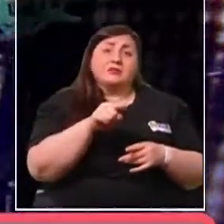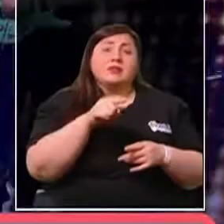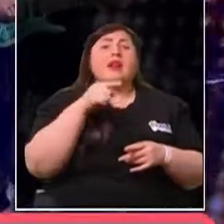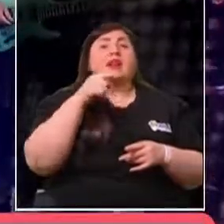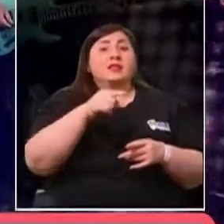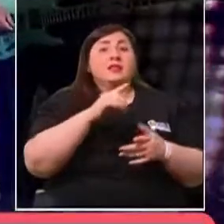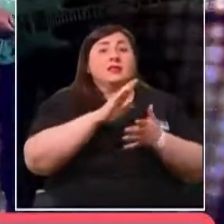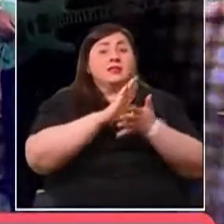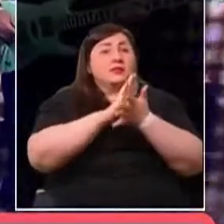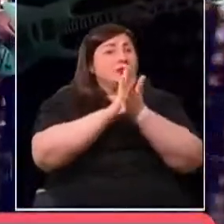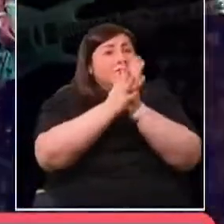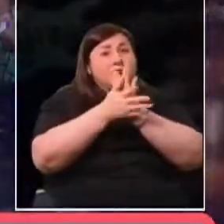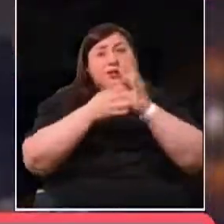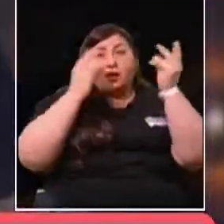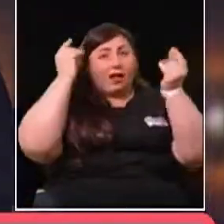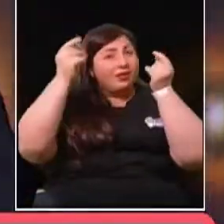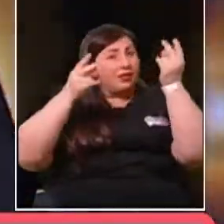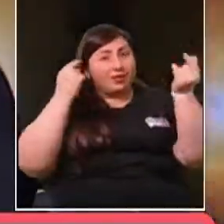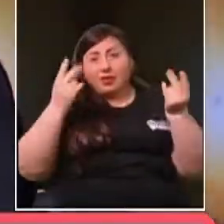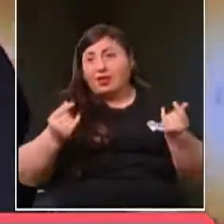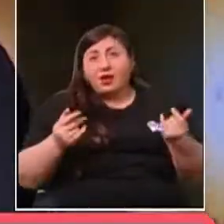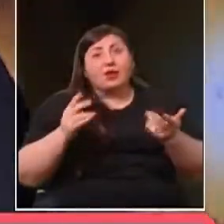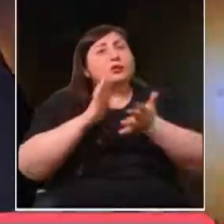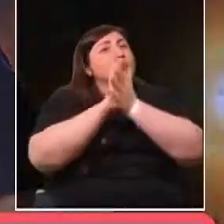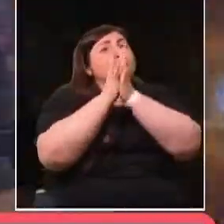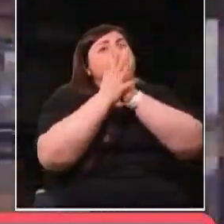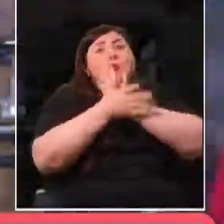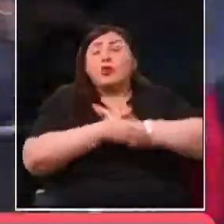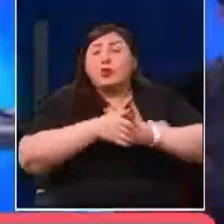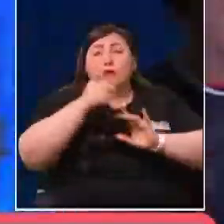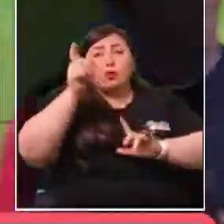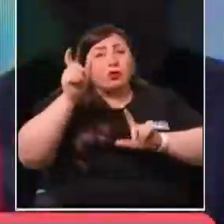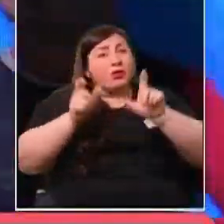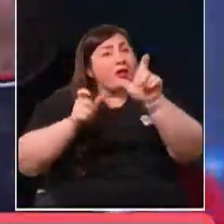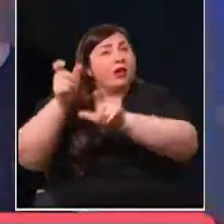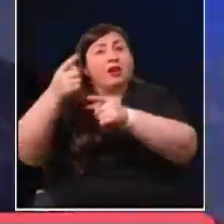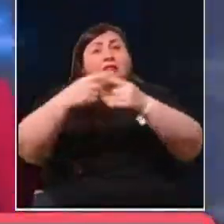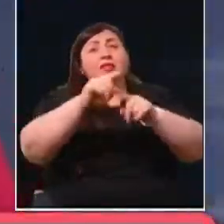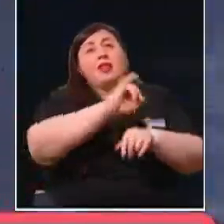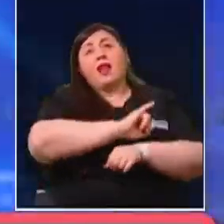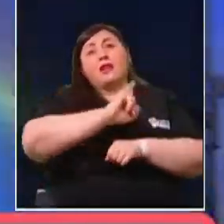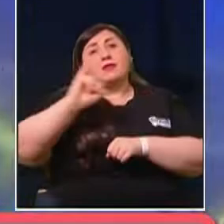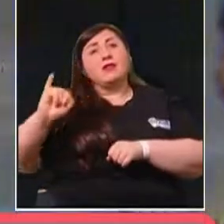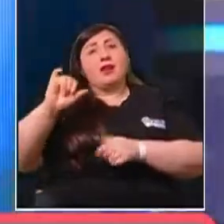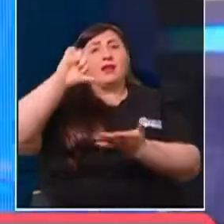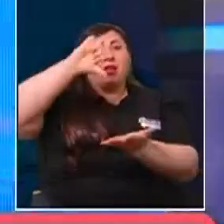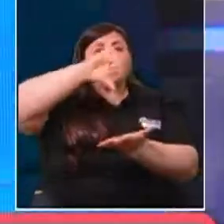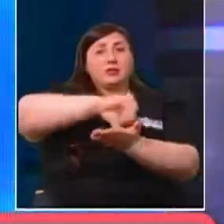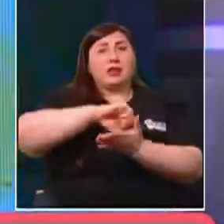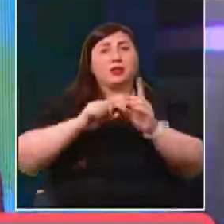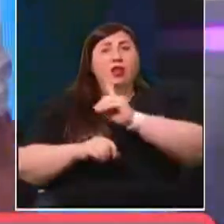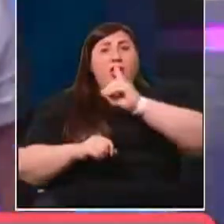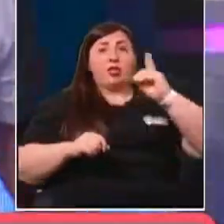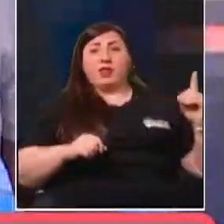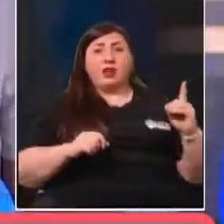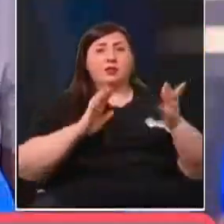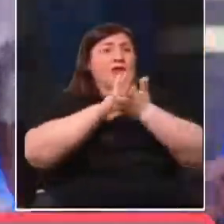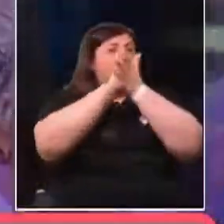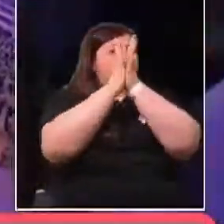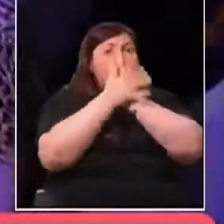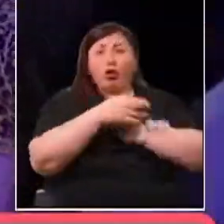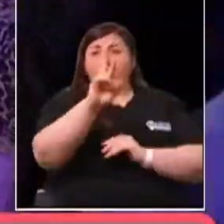hay de todas las ideas, de todos los sectores, de la izquierda, del centro, de la derecha, de todas